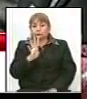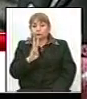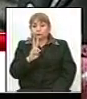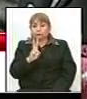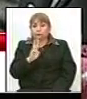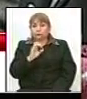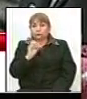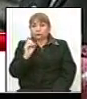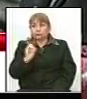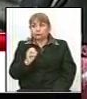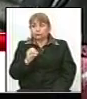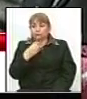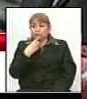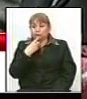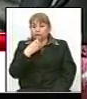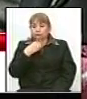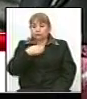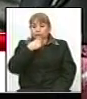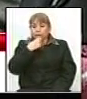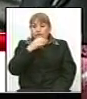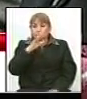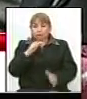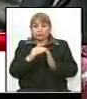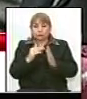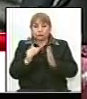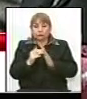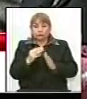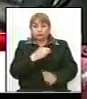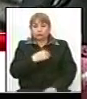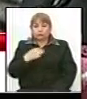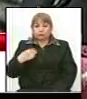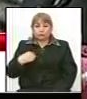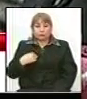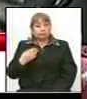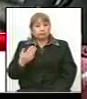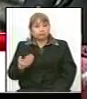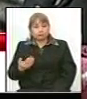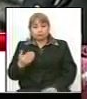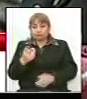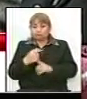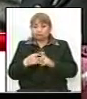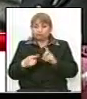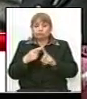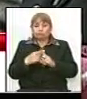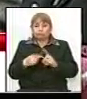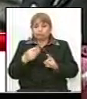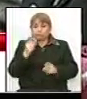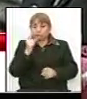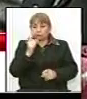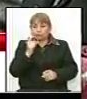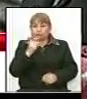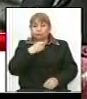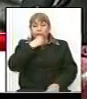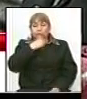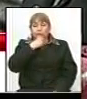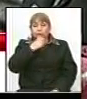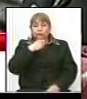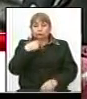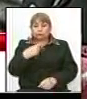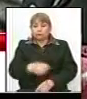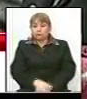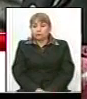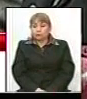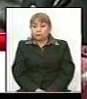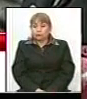de los hogares tienen algún adulto mayor dentro de sus miembros, ¿no? O sea, casi la mitad de los hogares tienen alguna persona adulta mayor. La siguiente, por